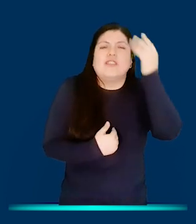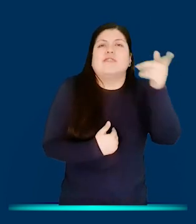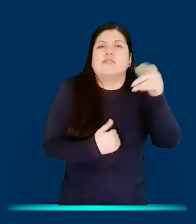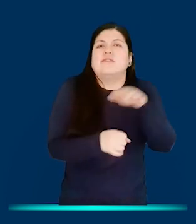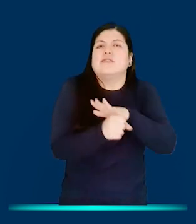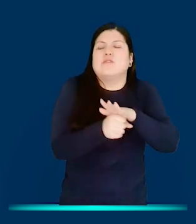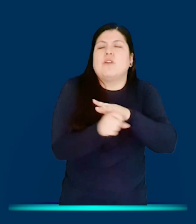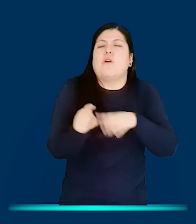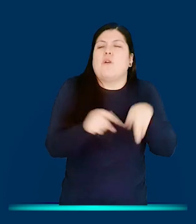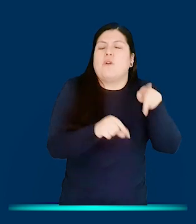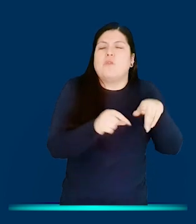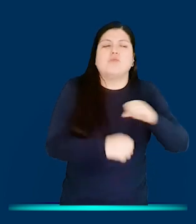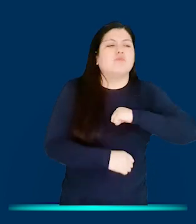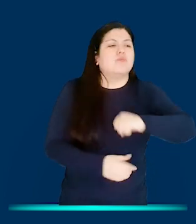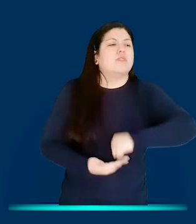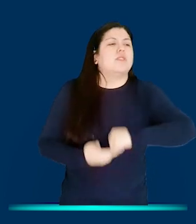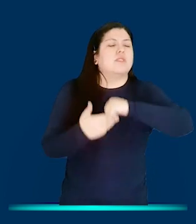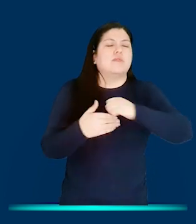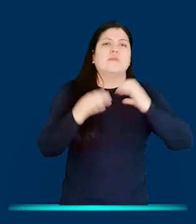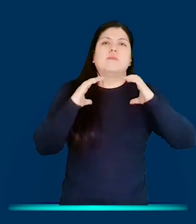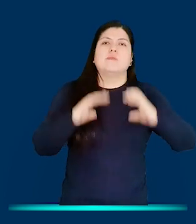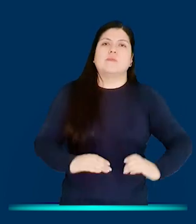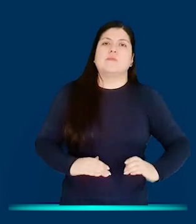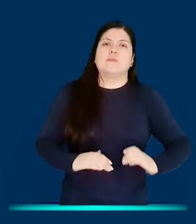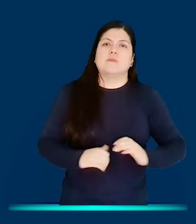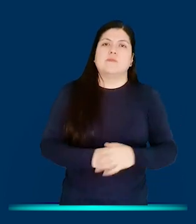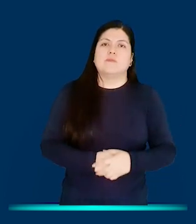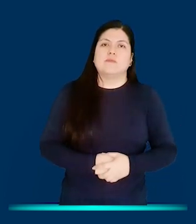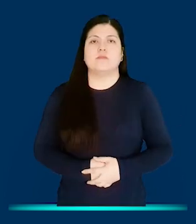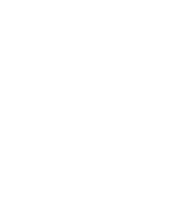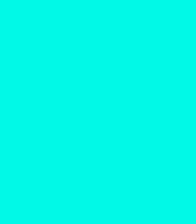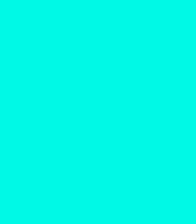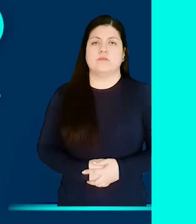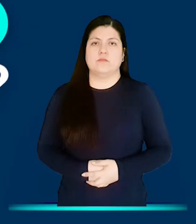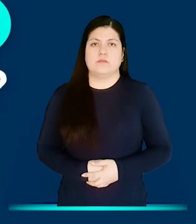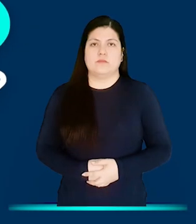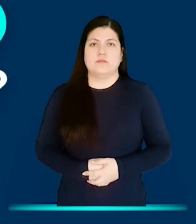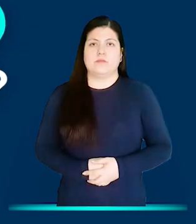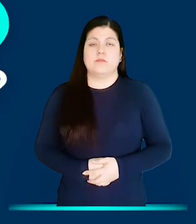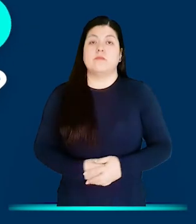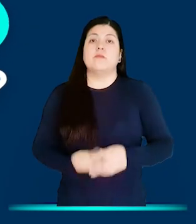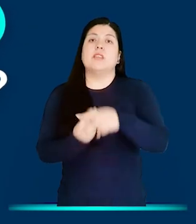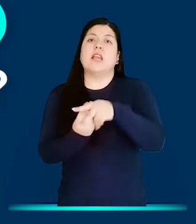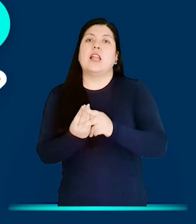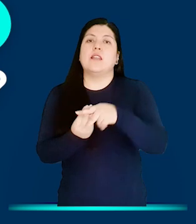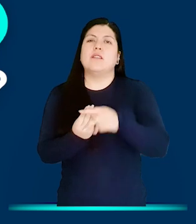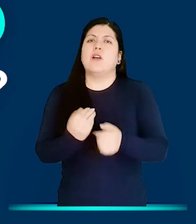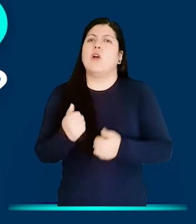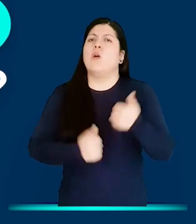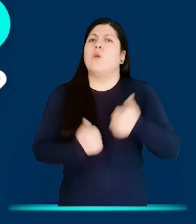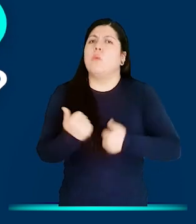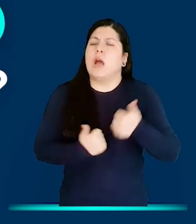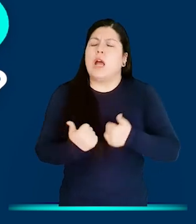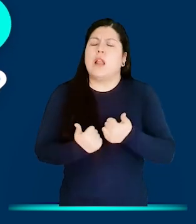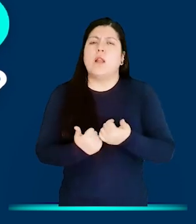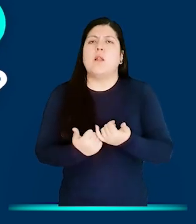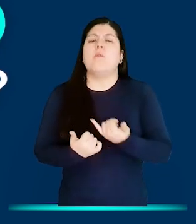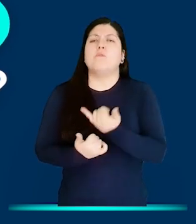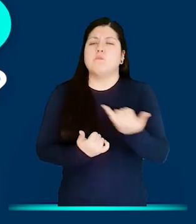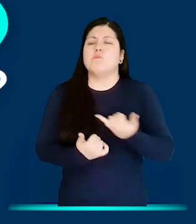para el ejercicio del derecho al sufragio, que es un derecho fundamental de la ciudadanía. ¿Qué herramientas tienen o van a